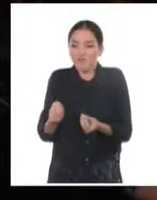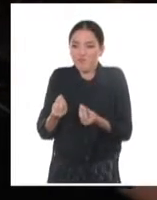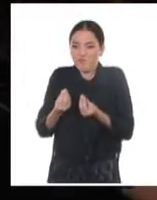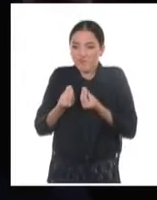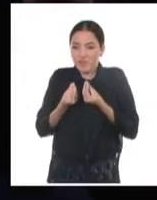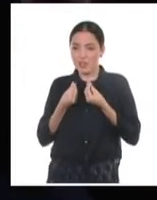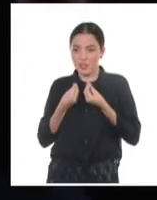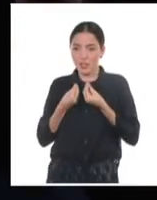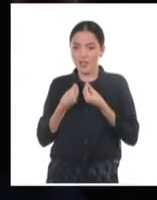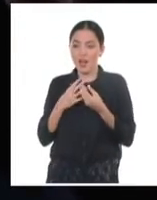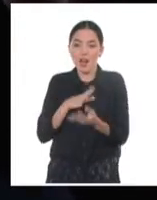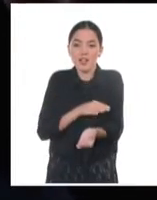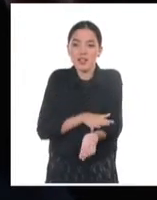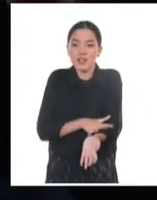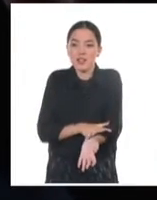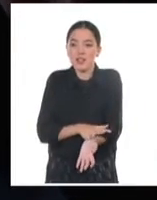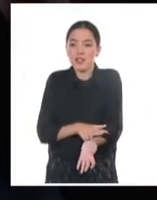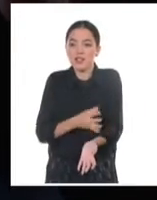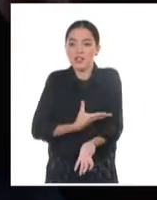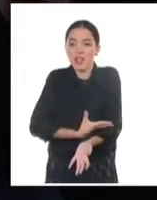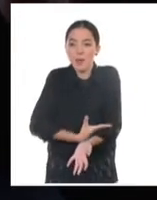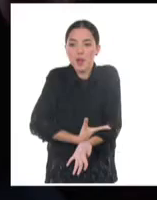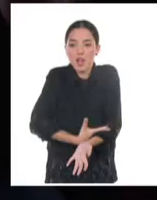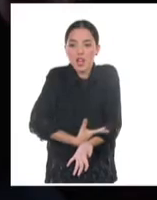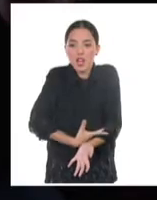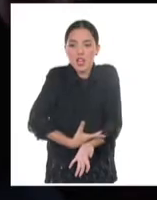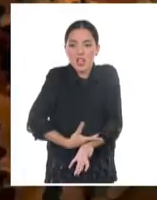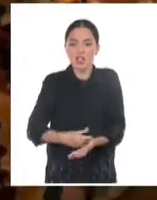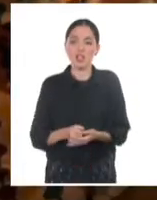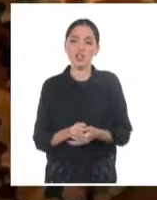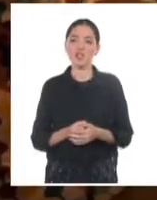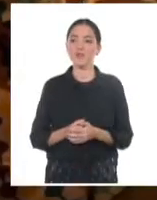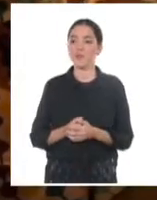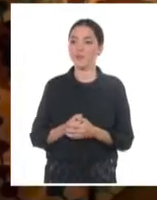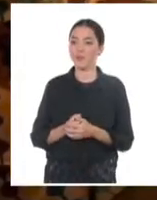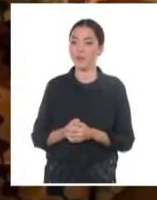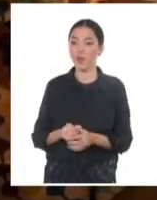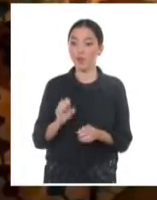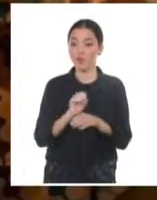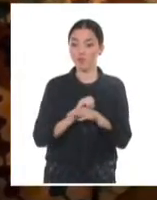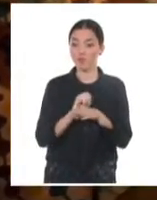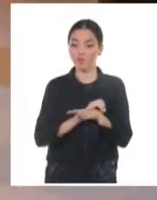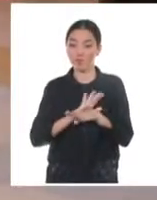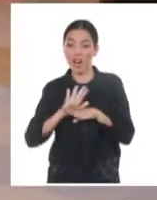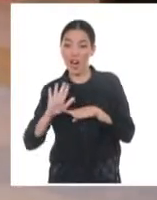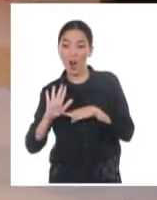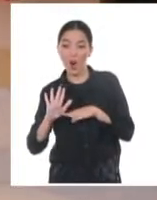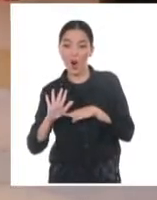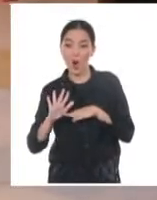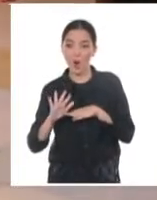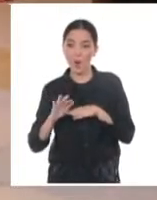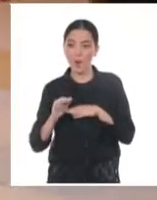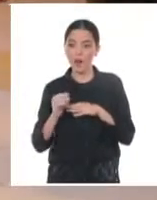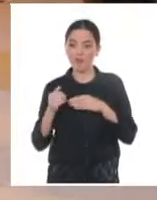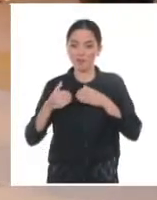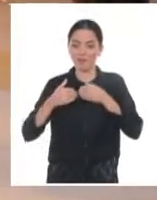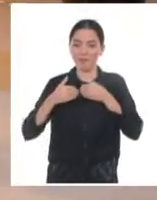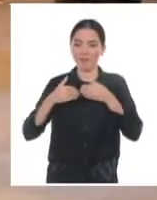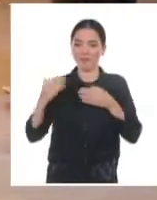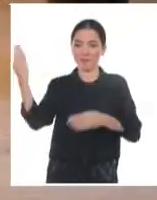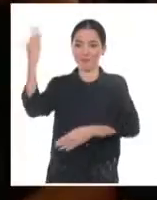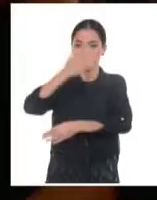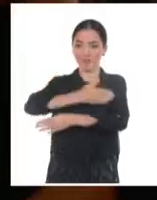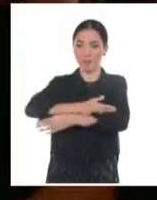vean. Sendero en Soledad se trata entonces de una puesta en escena que rompe estereotipos relacionados comúnmente con